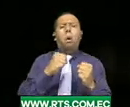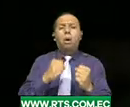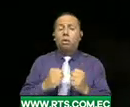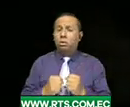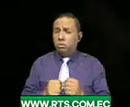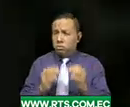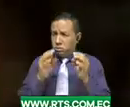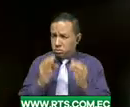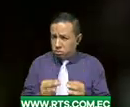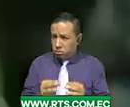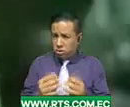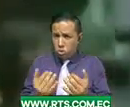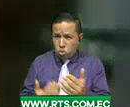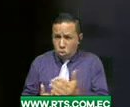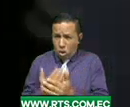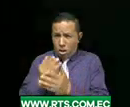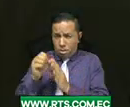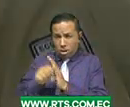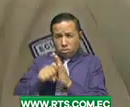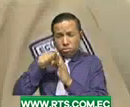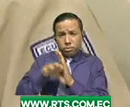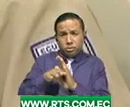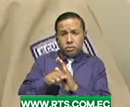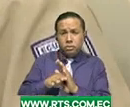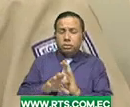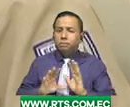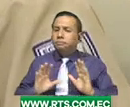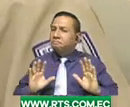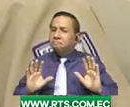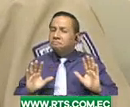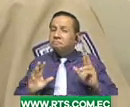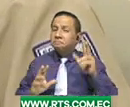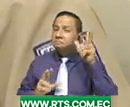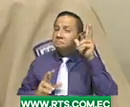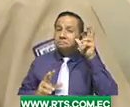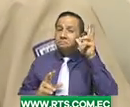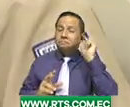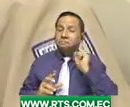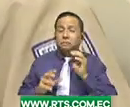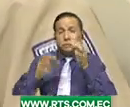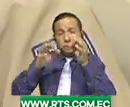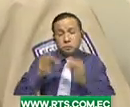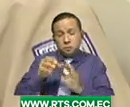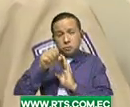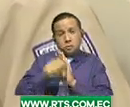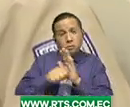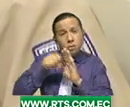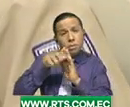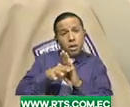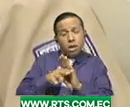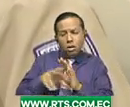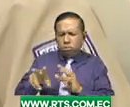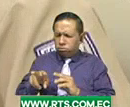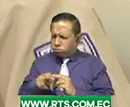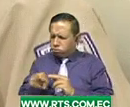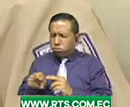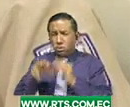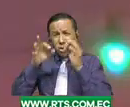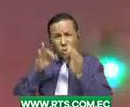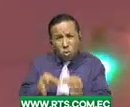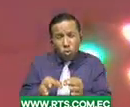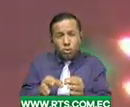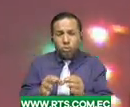sean actuales. Mientras no haya la veracidad del video, no podremos aseverar que ese video es verídico del día de